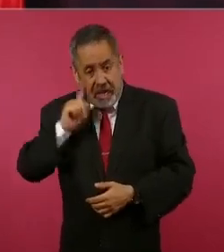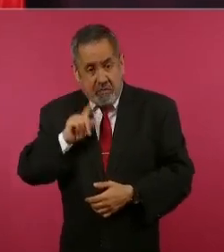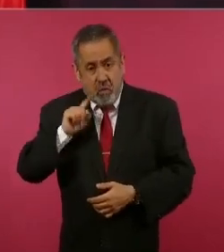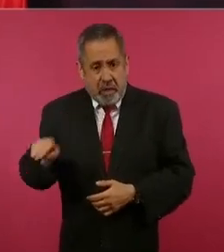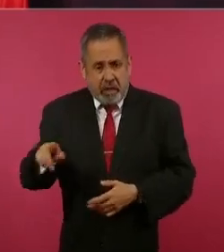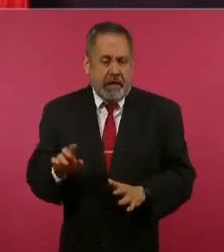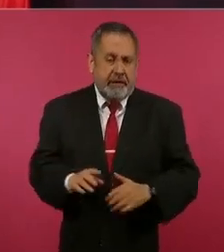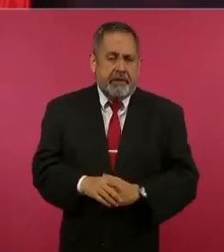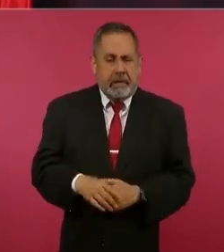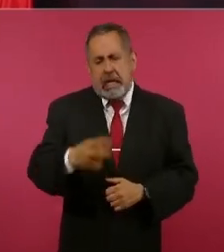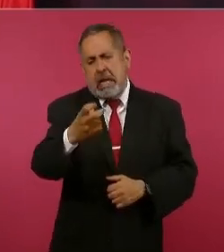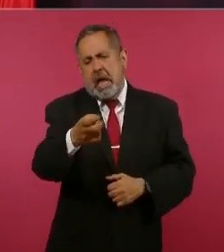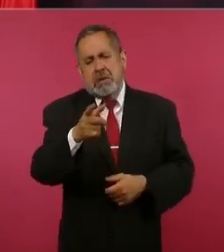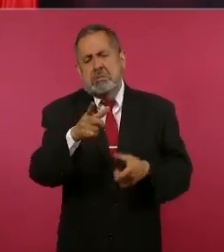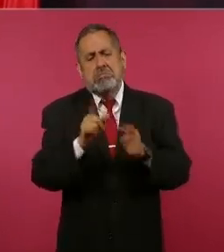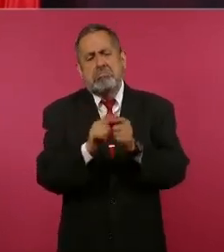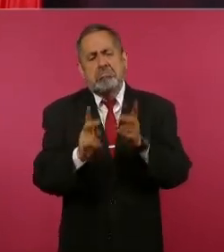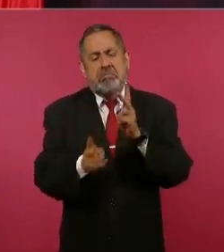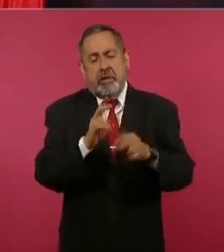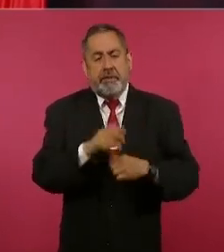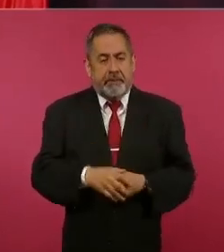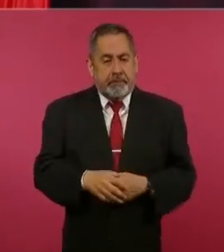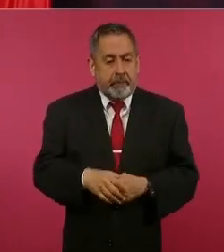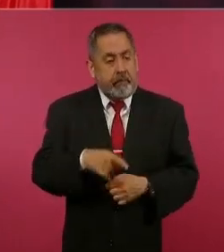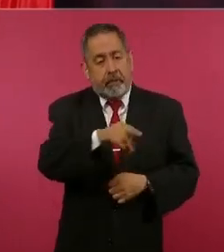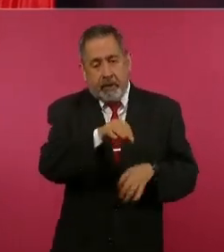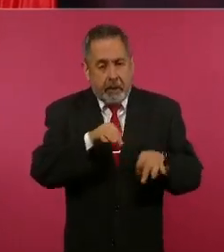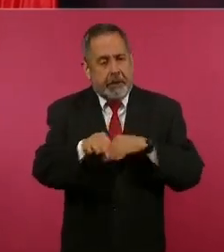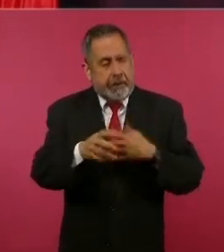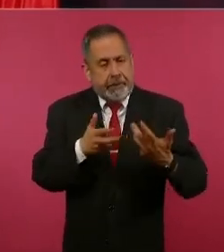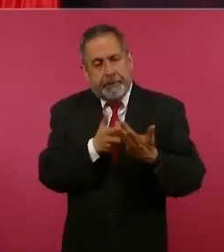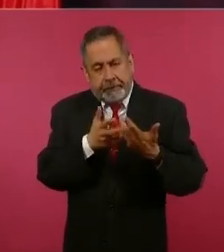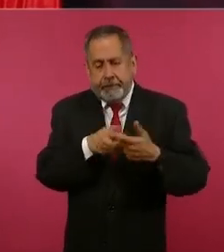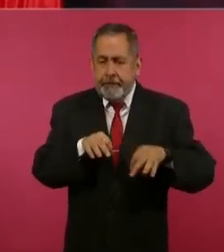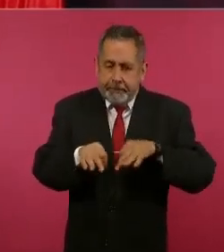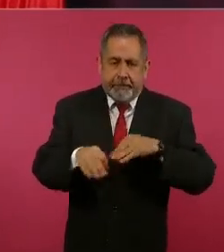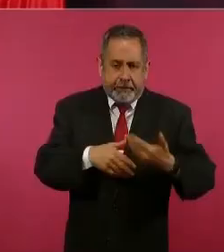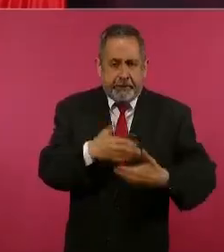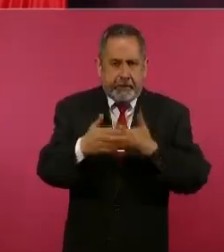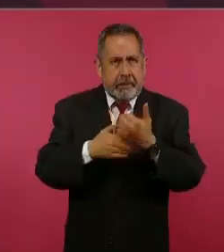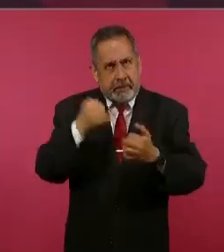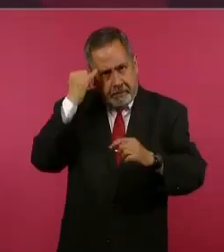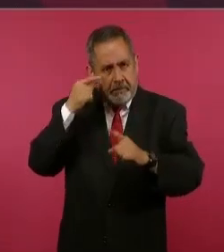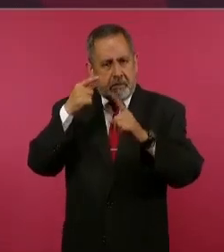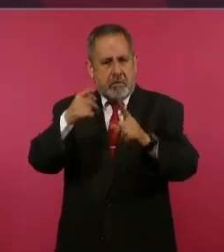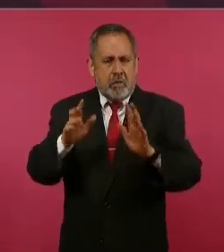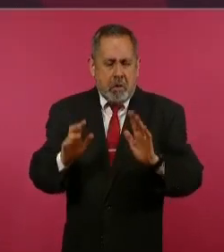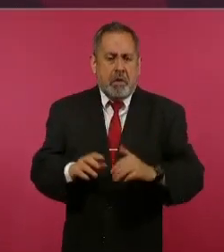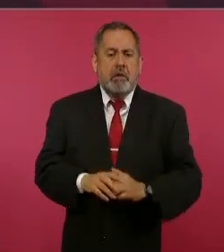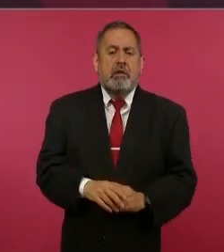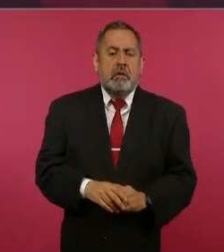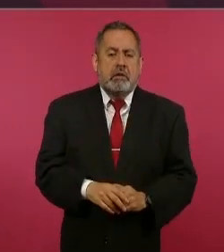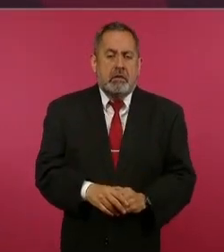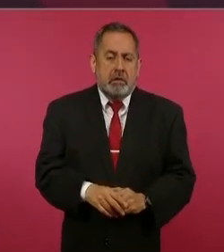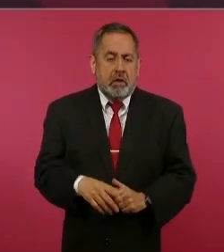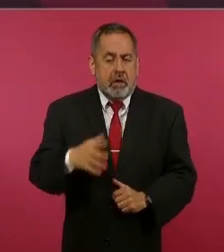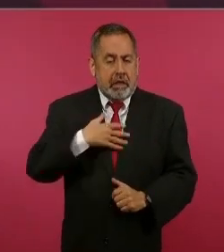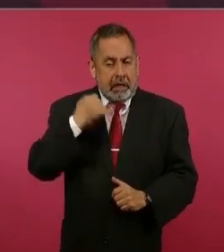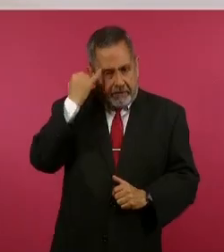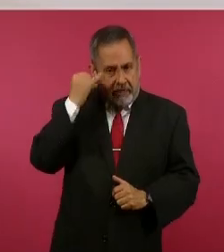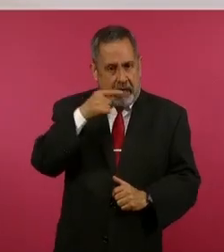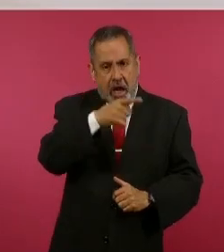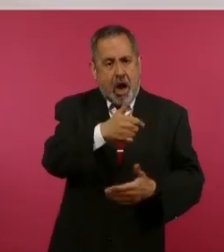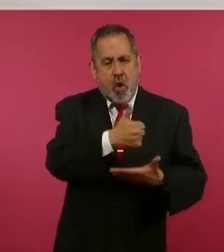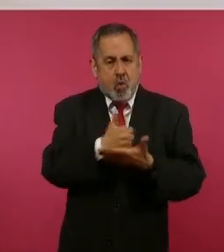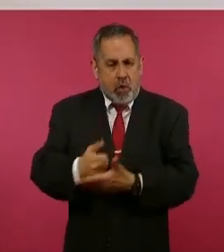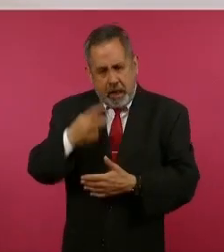Entonces, eso fue básicamente, ¿no? Y están trabajando con ese propósito y con la idea de ayudar a